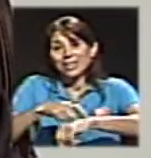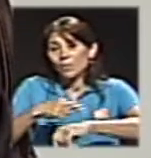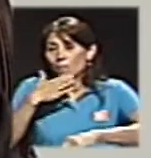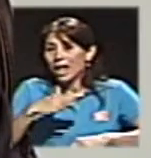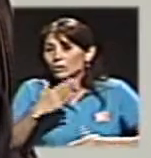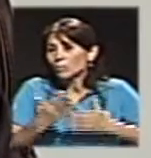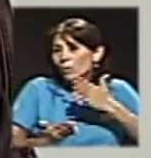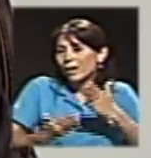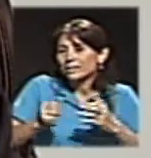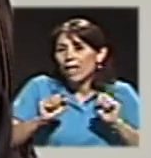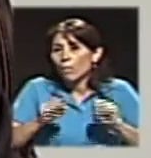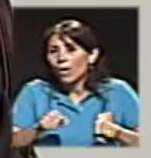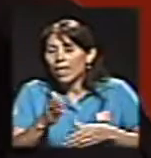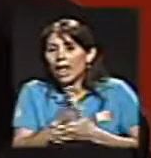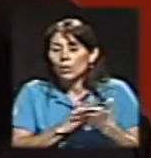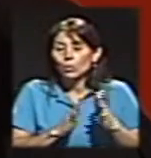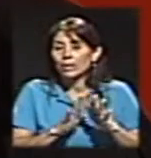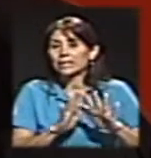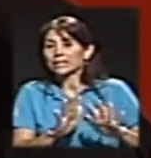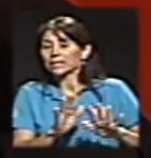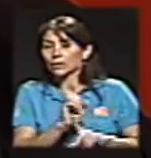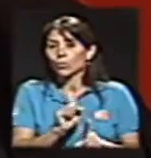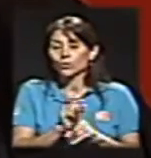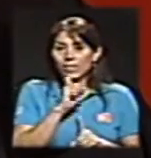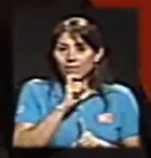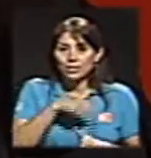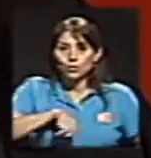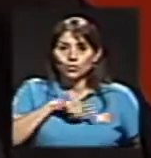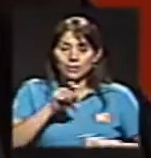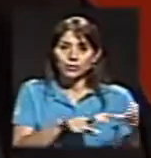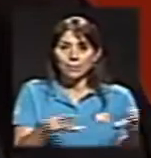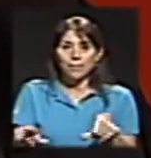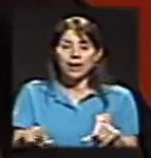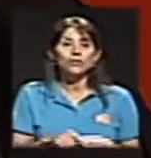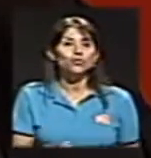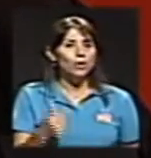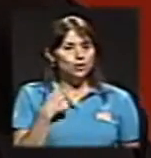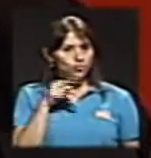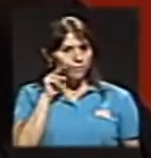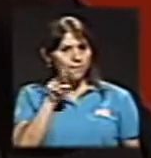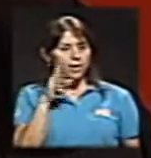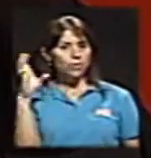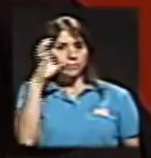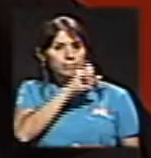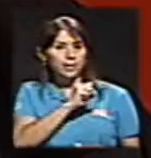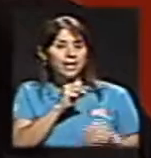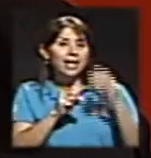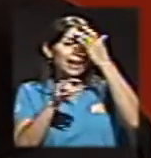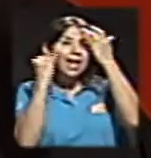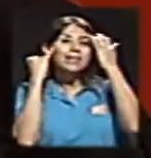¿verdad?, podrían generarnos algún tipo de estrés, y tenemos que estar preparados para eso. A mí me da la impresión, digamos, que la